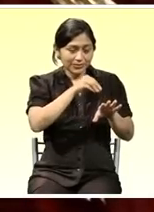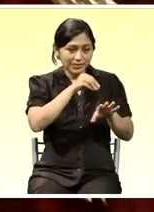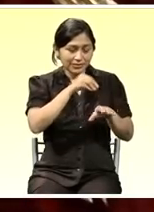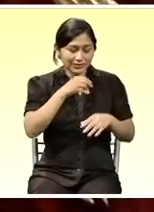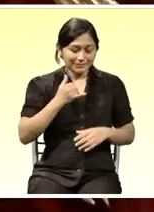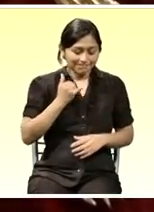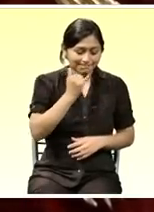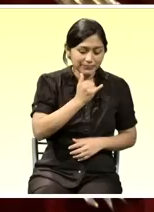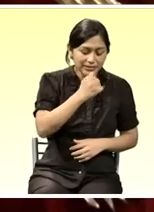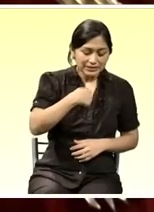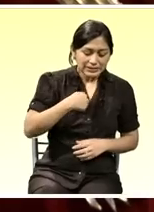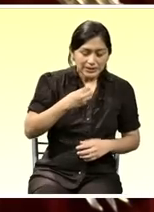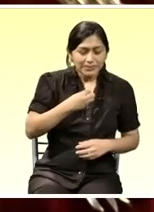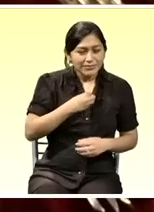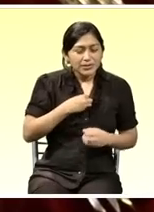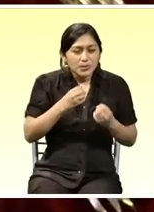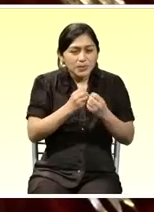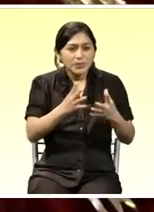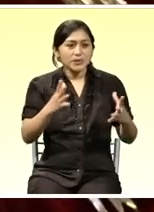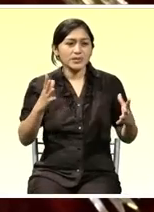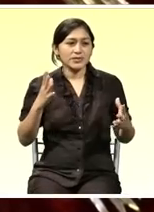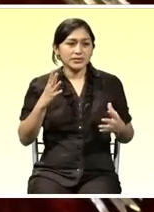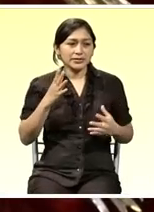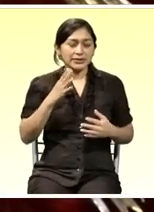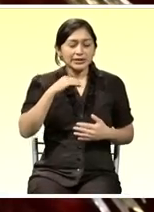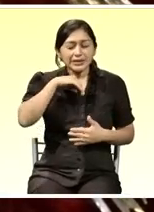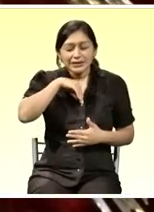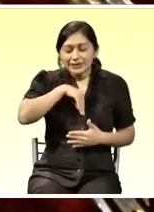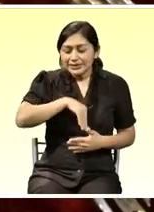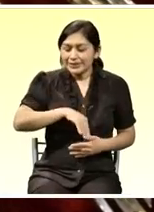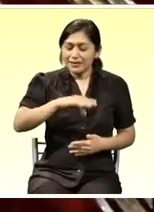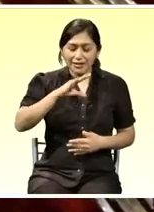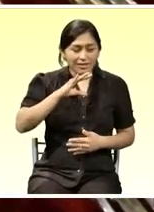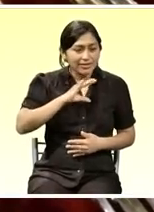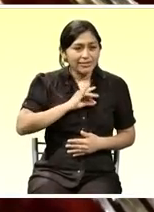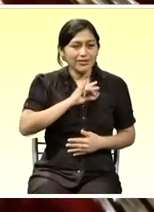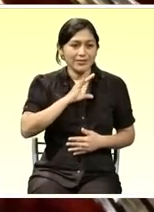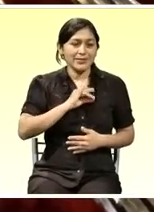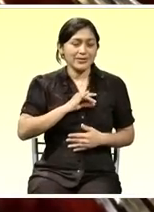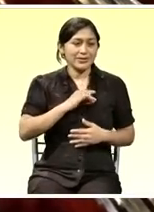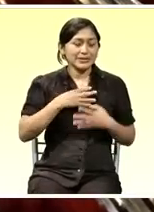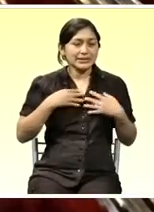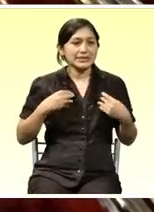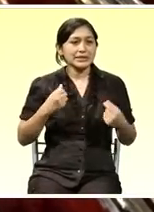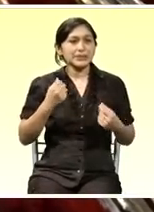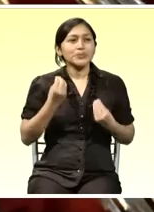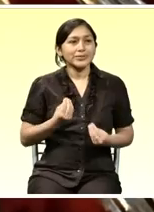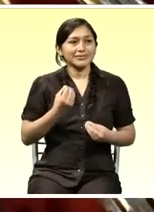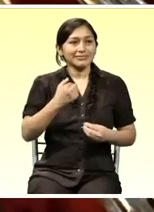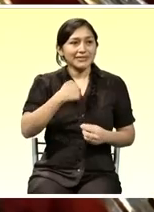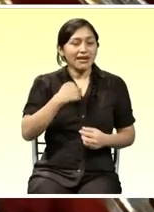confesando la multitud de mis culpas con íntimo dolor de mi alma por haberte ofendido.